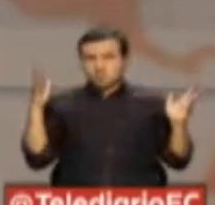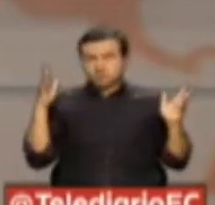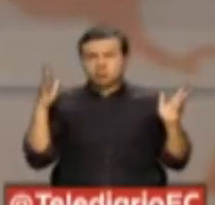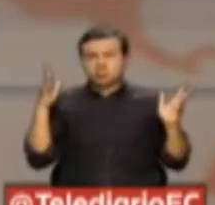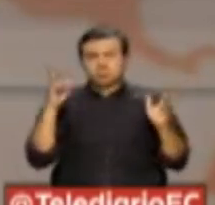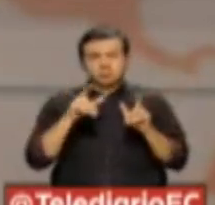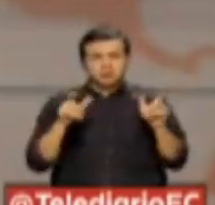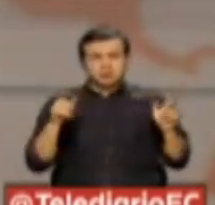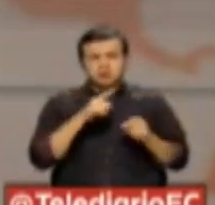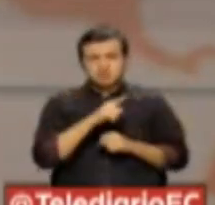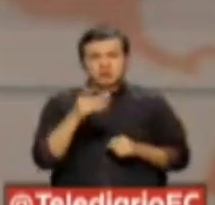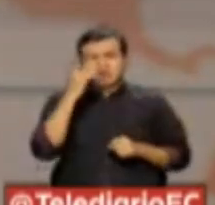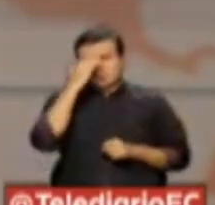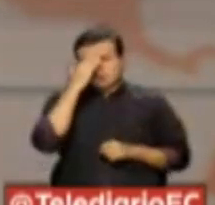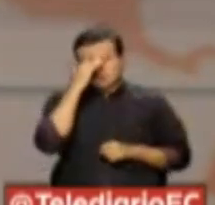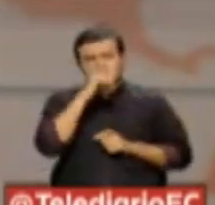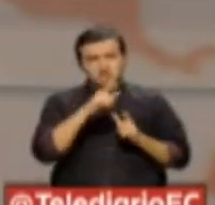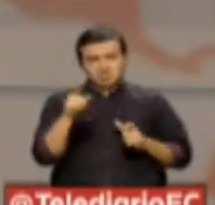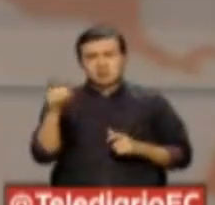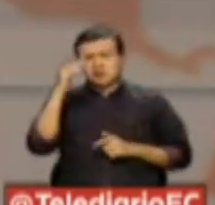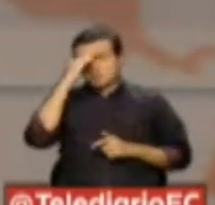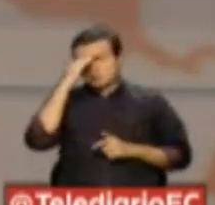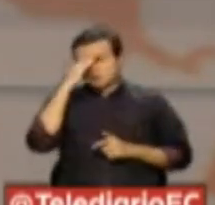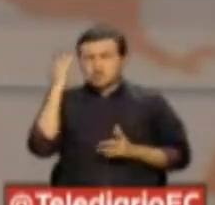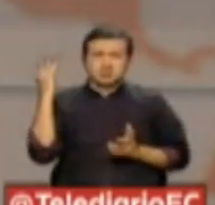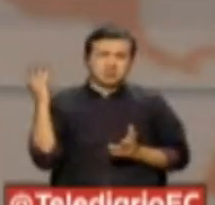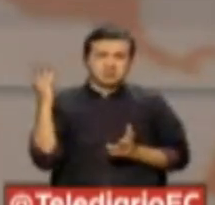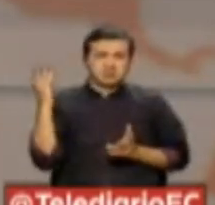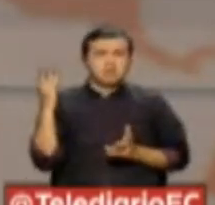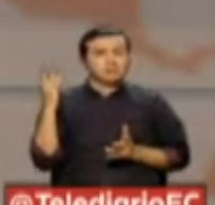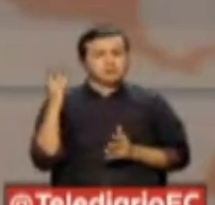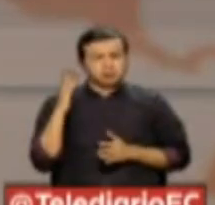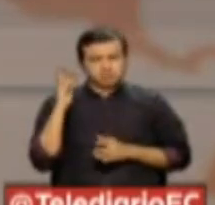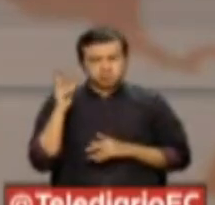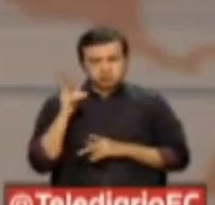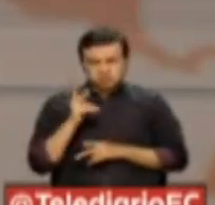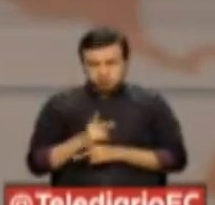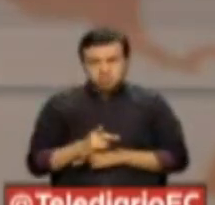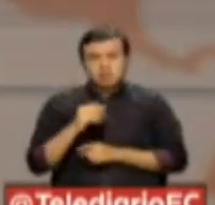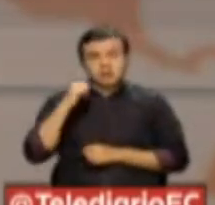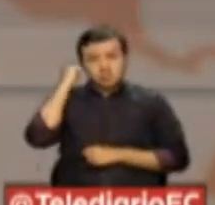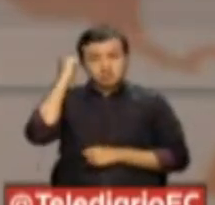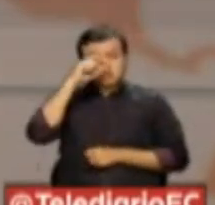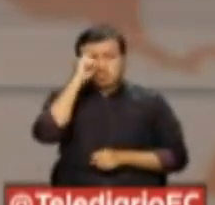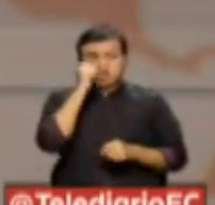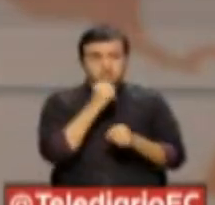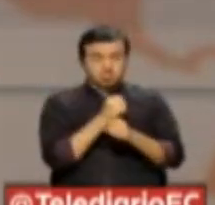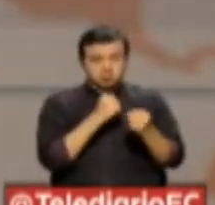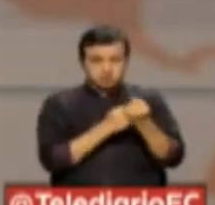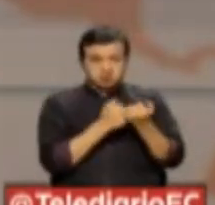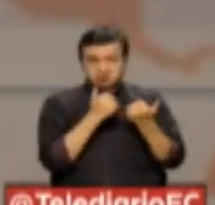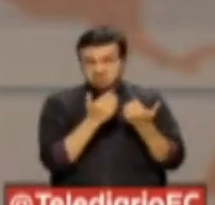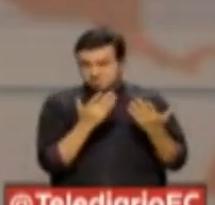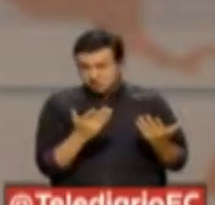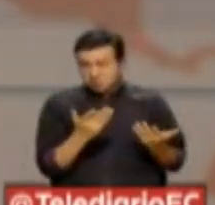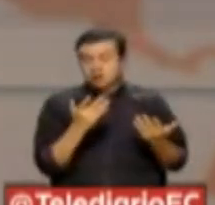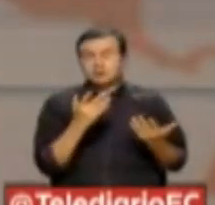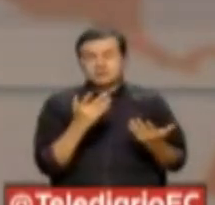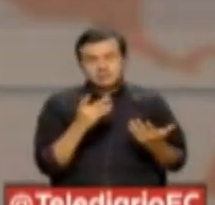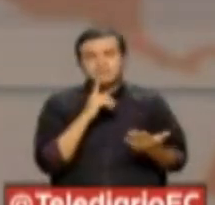creo que la ciudadanía es absolutamente consciente de aquello nosotros defendemos por supuesto el derecho al trabajo defendemos